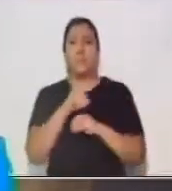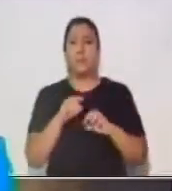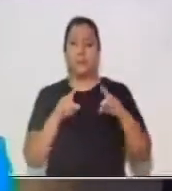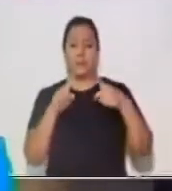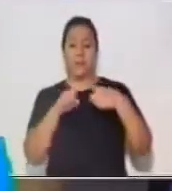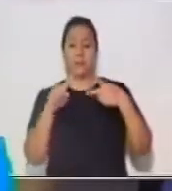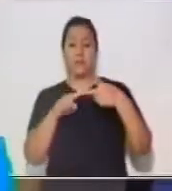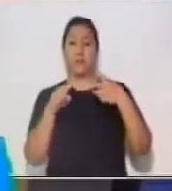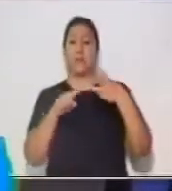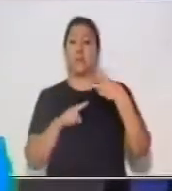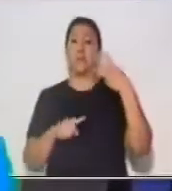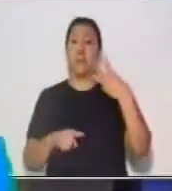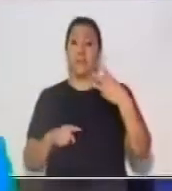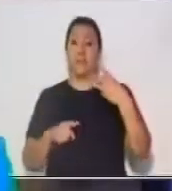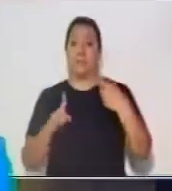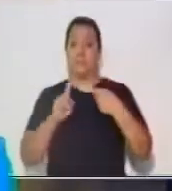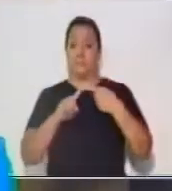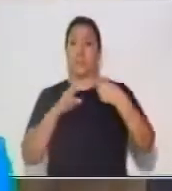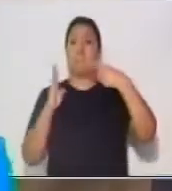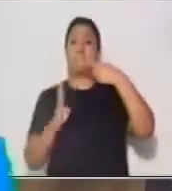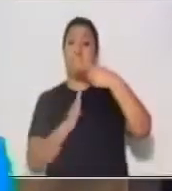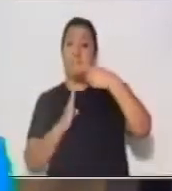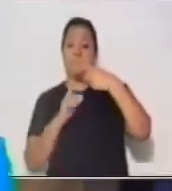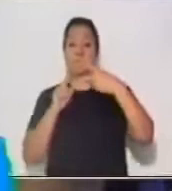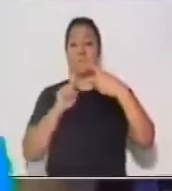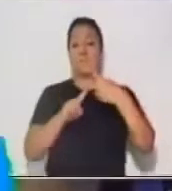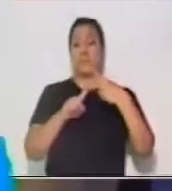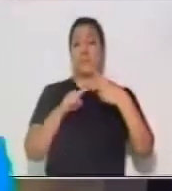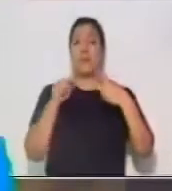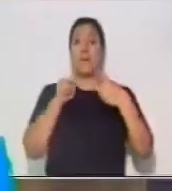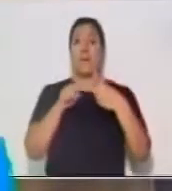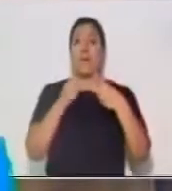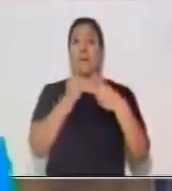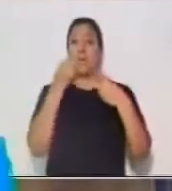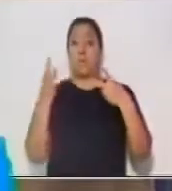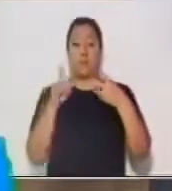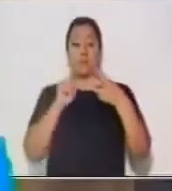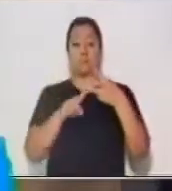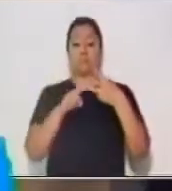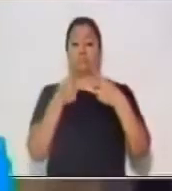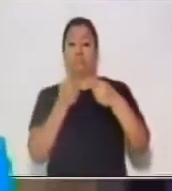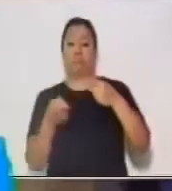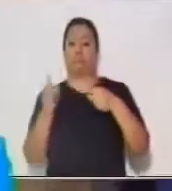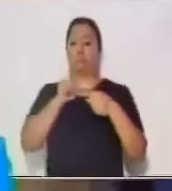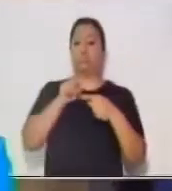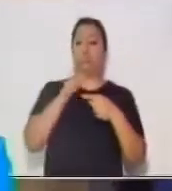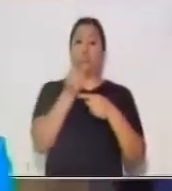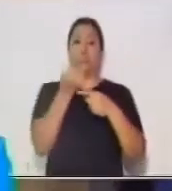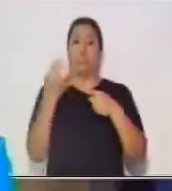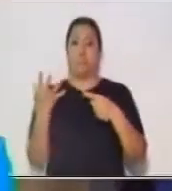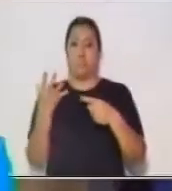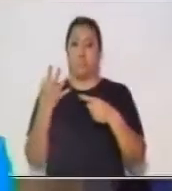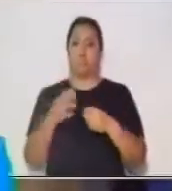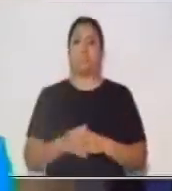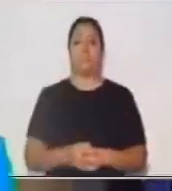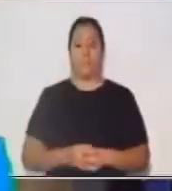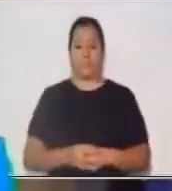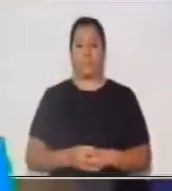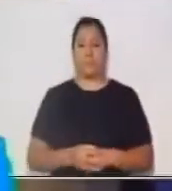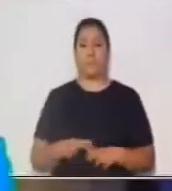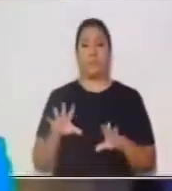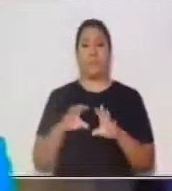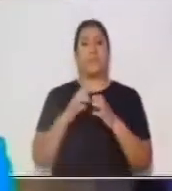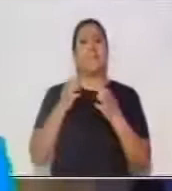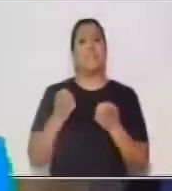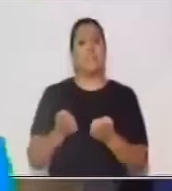patrón quiere casarlo con su hija. ¿Usted quiere a María? Yo se la doy. Pero yo no la tomo porque... Le digo que yo se la doy. Pero Cantinflas